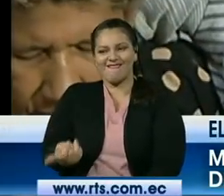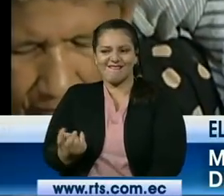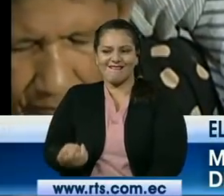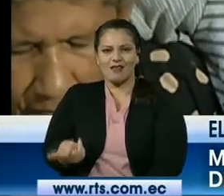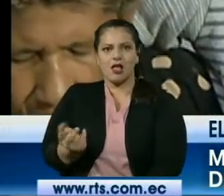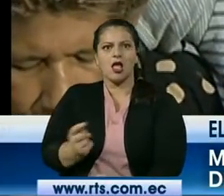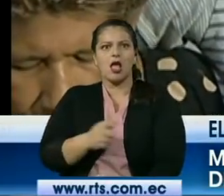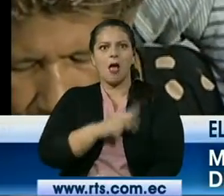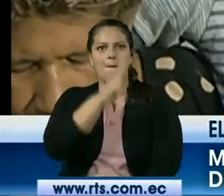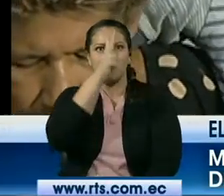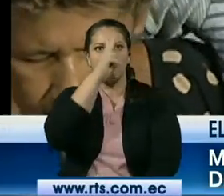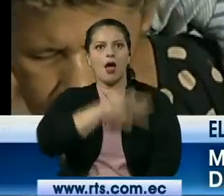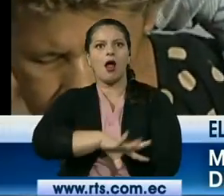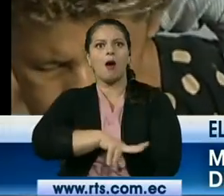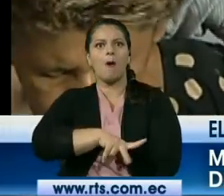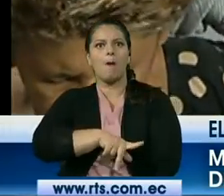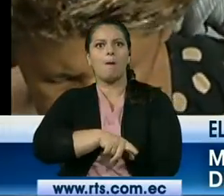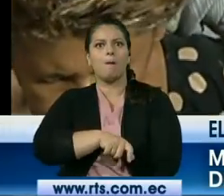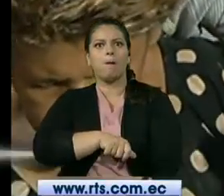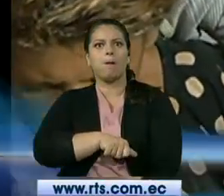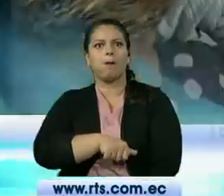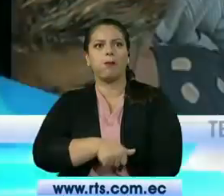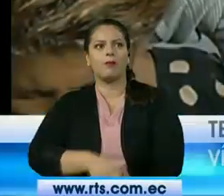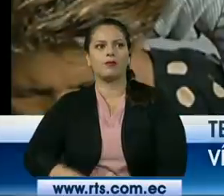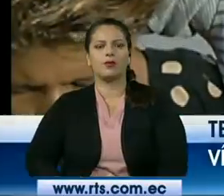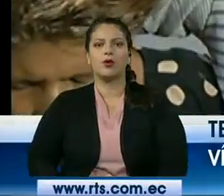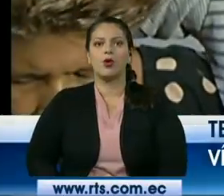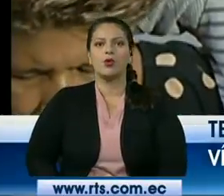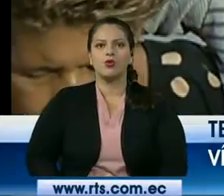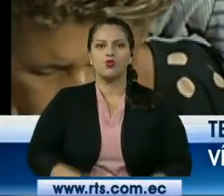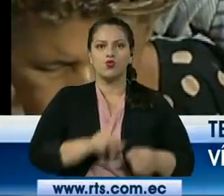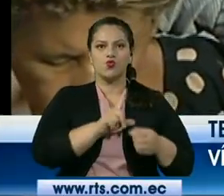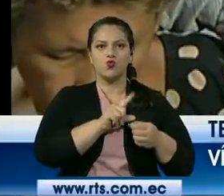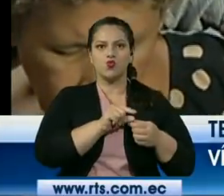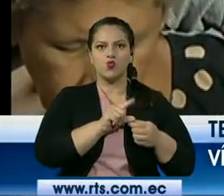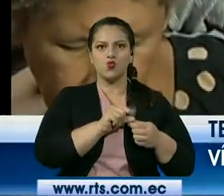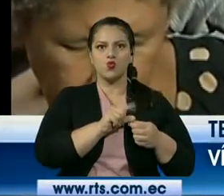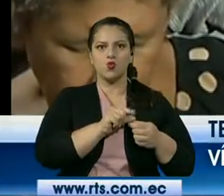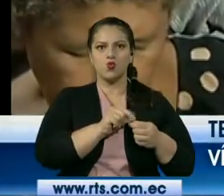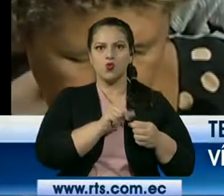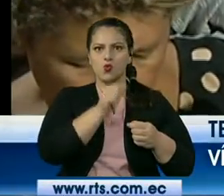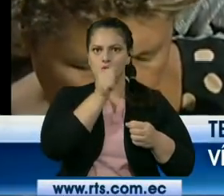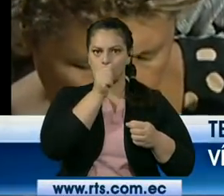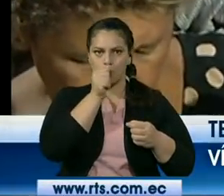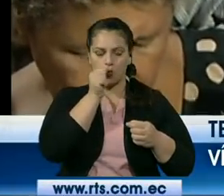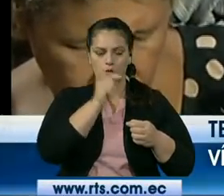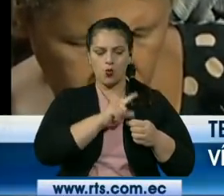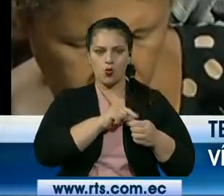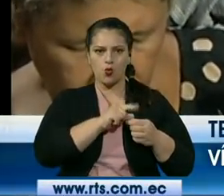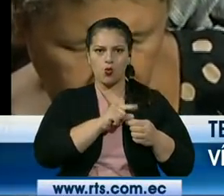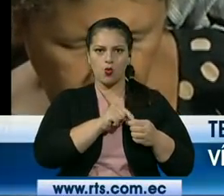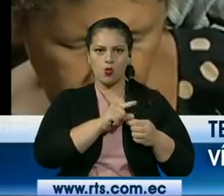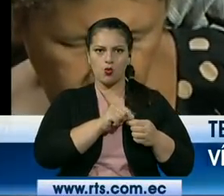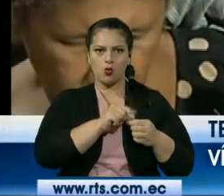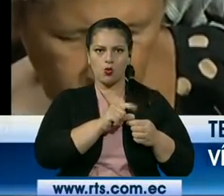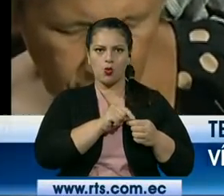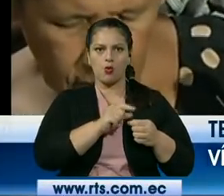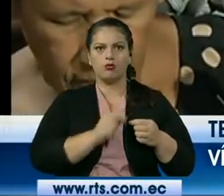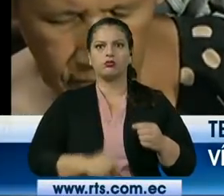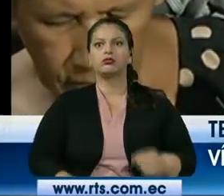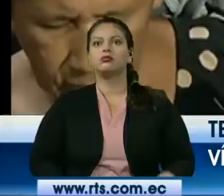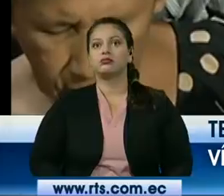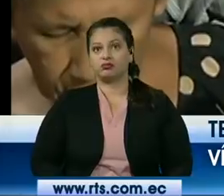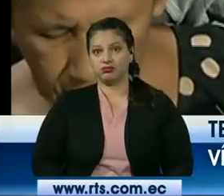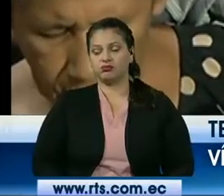hospital. En el hospital universitario, ahí me hicieron el vendaje y me dijeron que tenía que